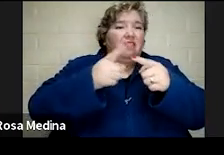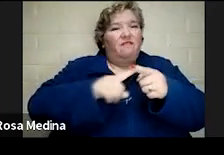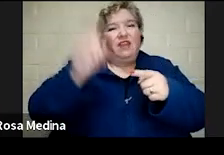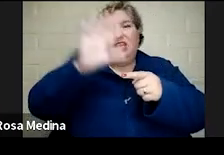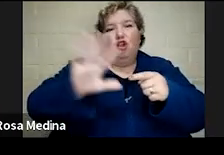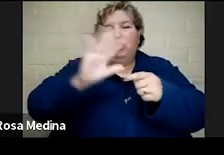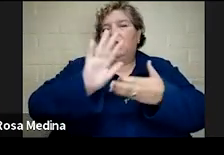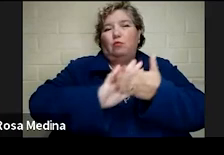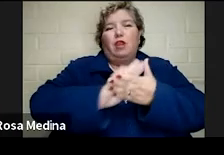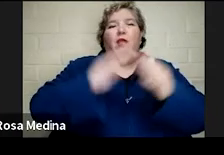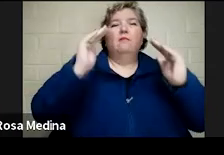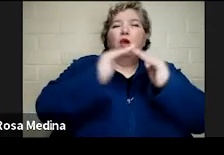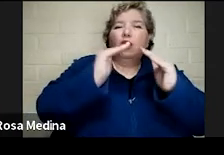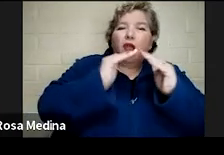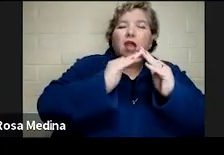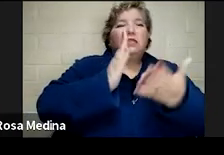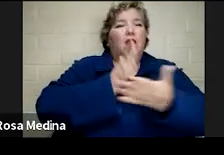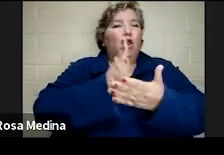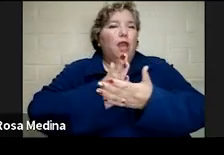en el colegio, con los pares, cuando